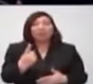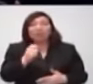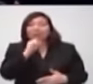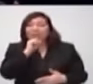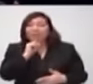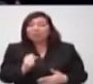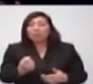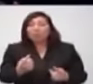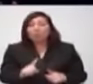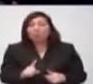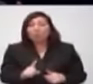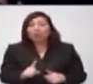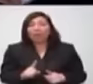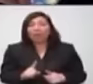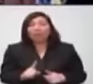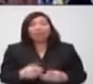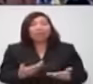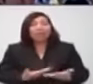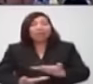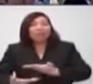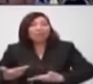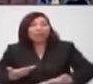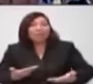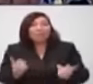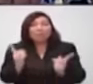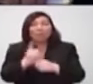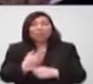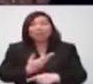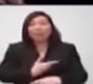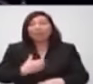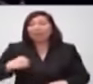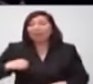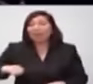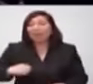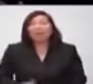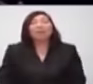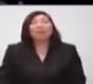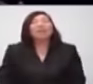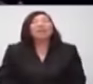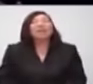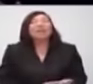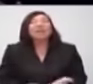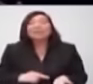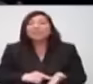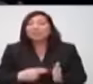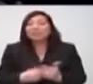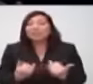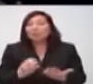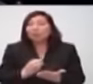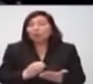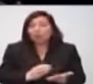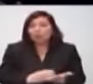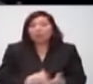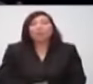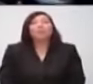diciembre, cuando estábamos en plena transferencia de gestión. ¿Cuál fue en qué derivó estos contratos? Derivaron